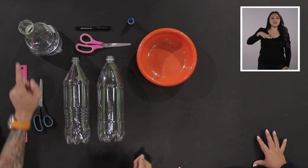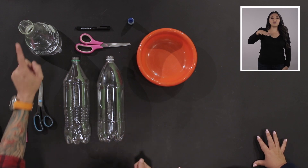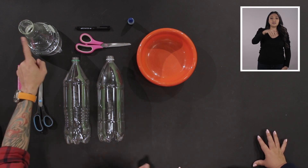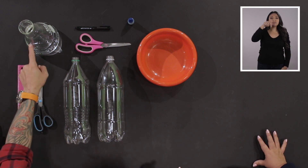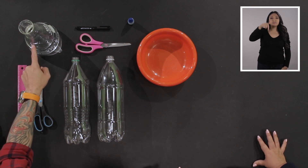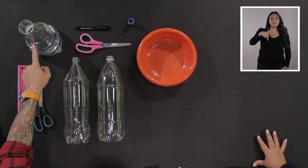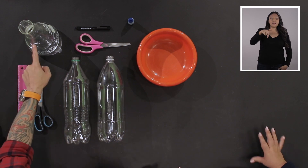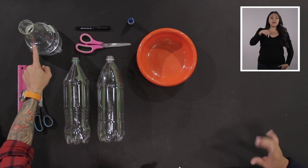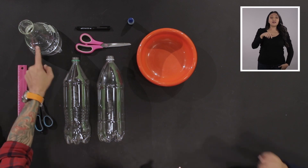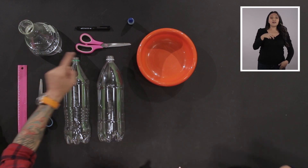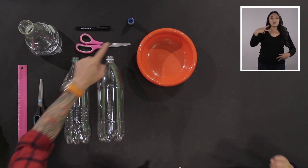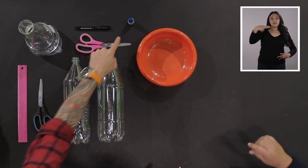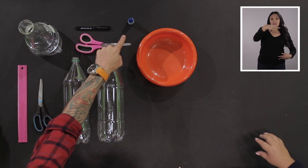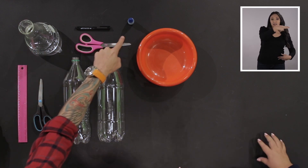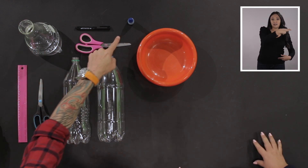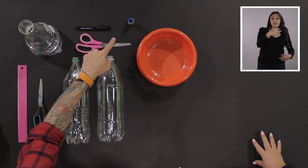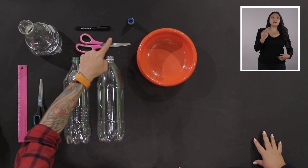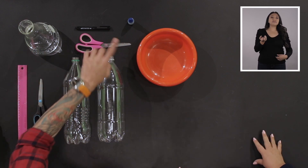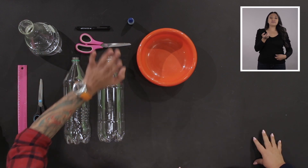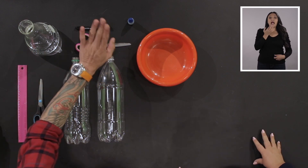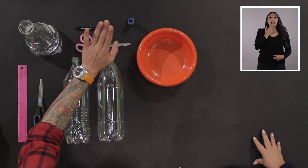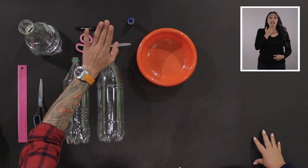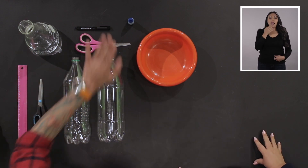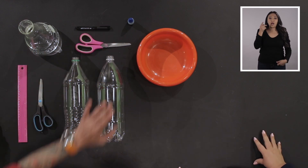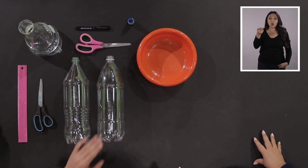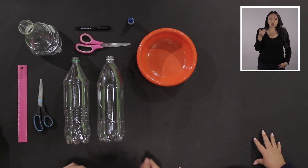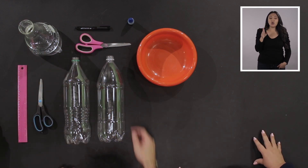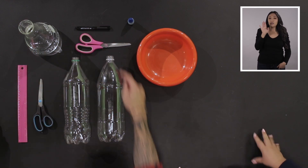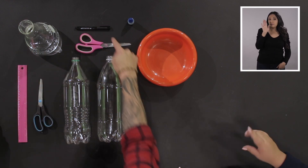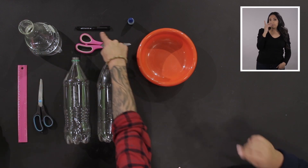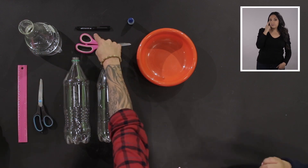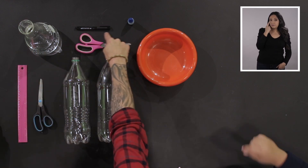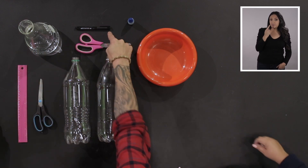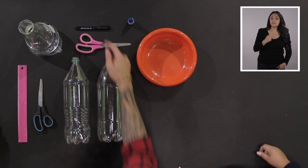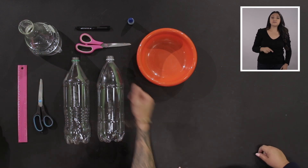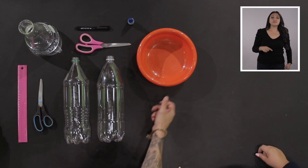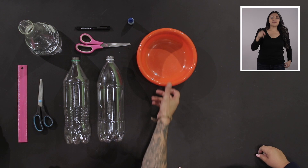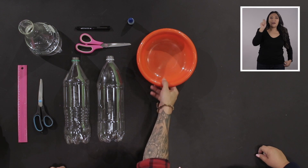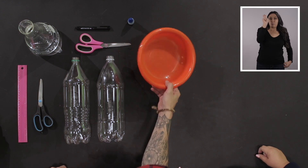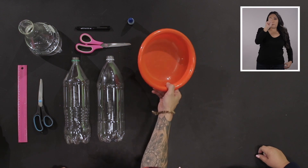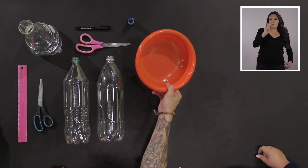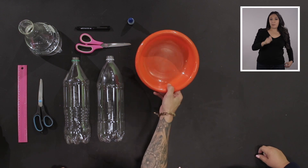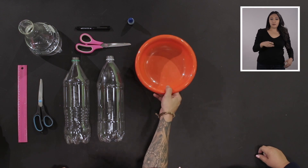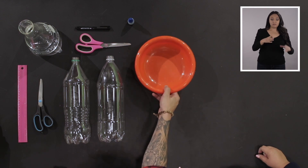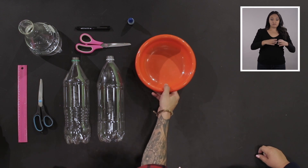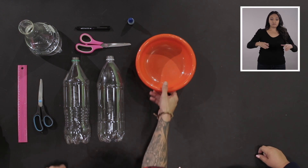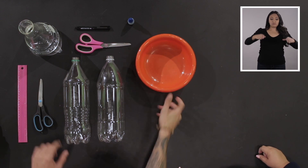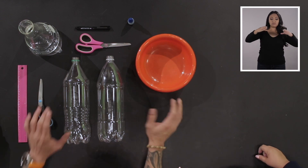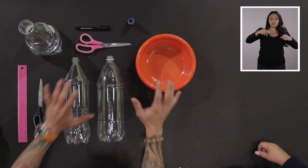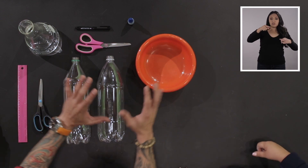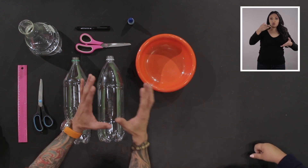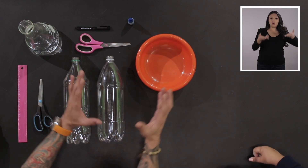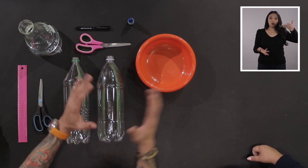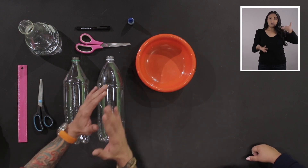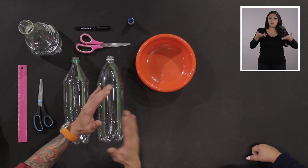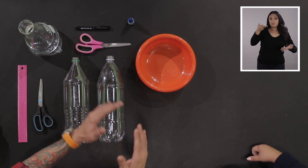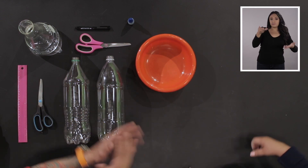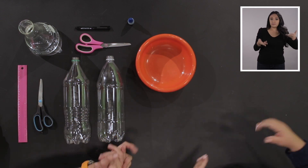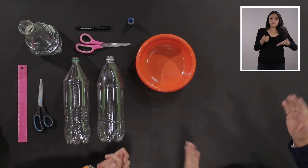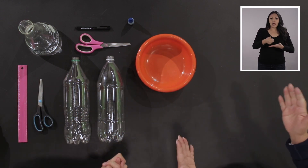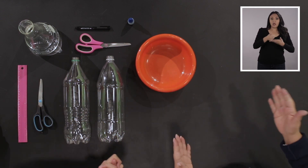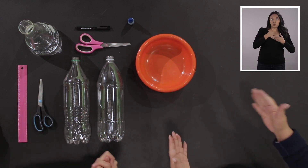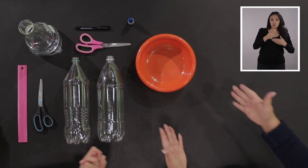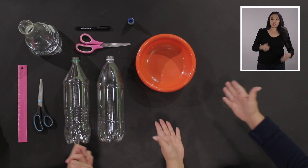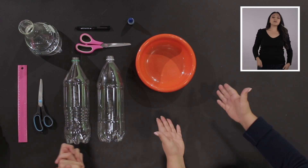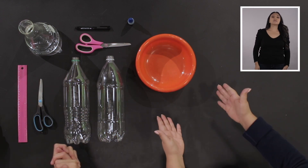de tijeras, tenemos agua, colorante natural, ya van a ver para qué. Tenemos un marcador y una lavacara que nos va a servir como plataforma.